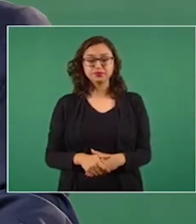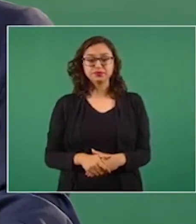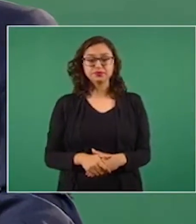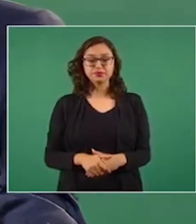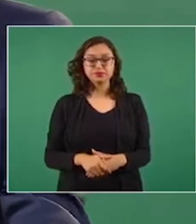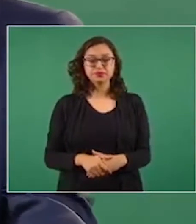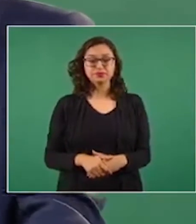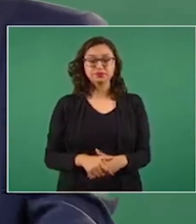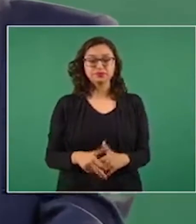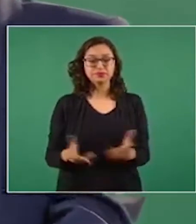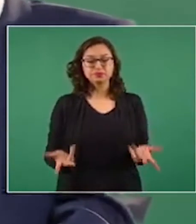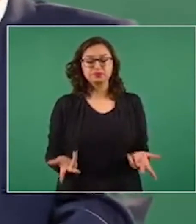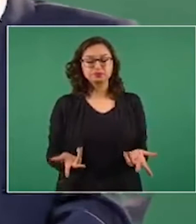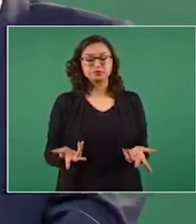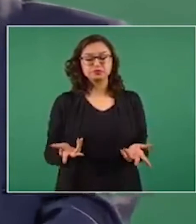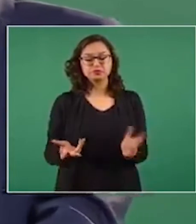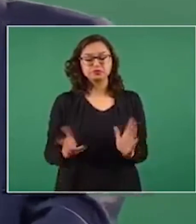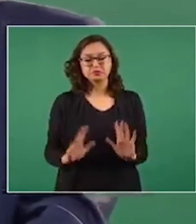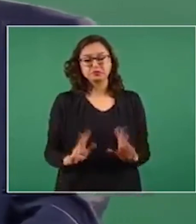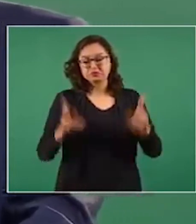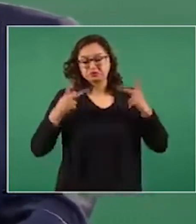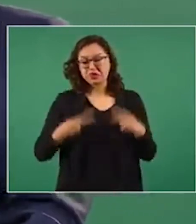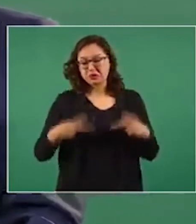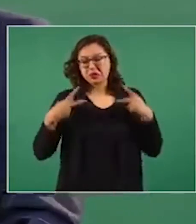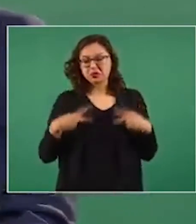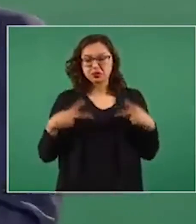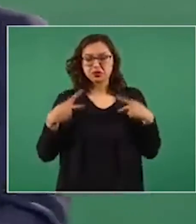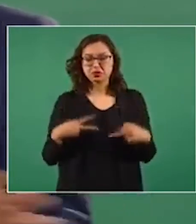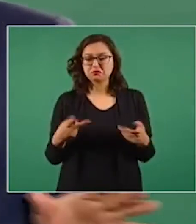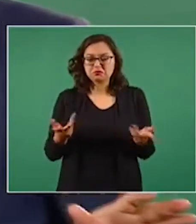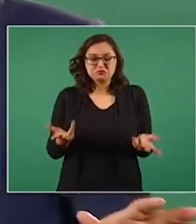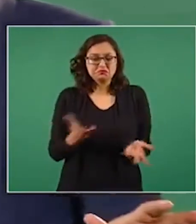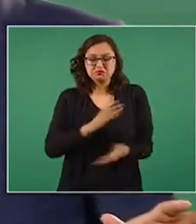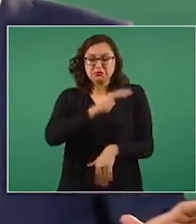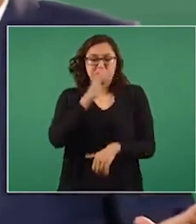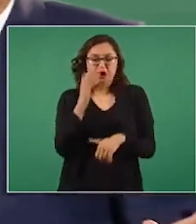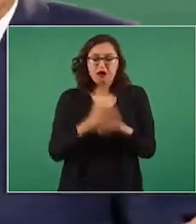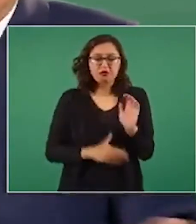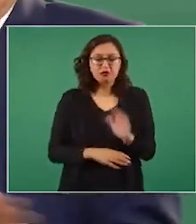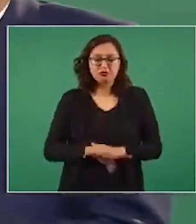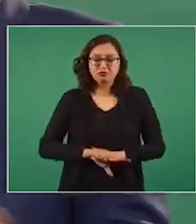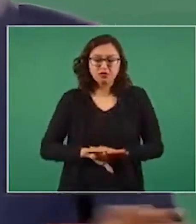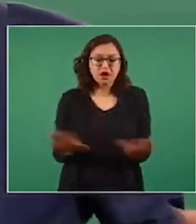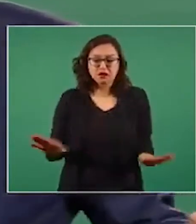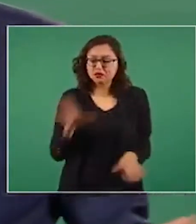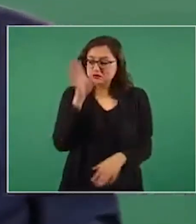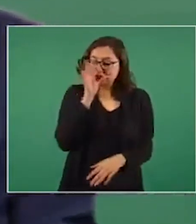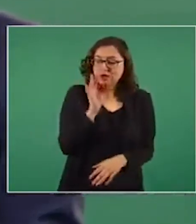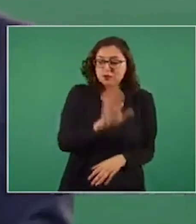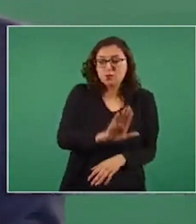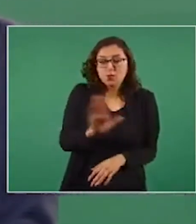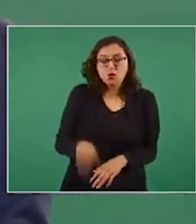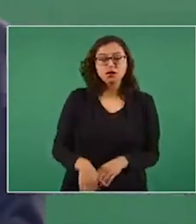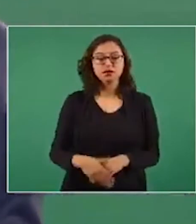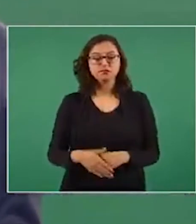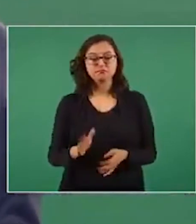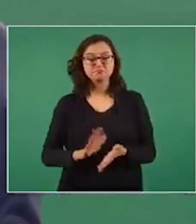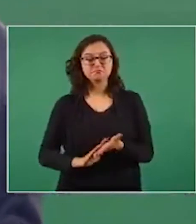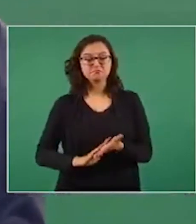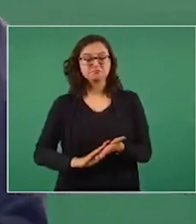pocas son muchas este se termina cuando hago no se mueve